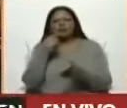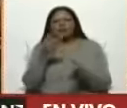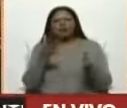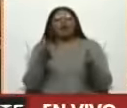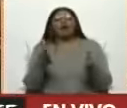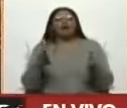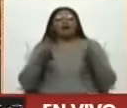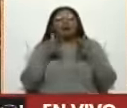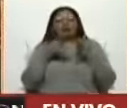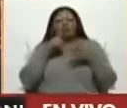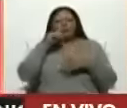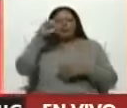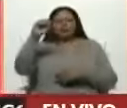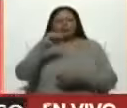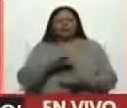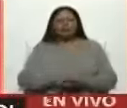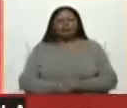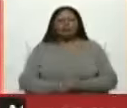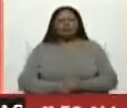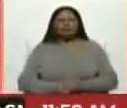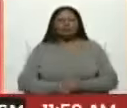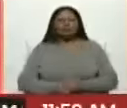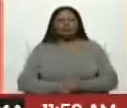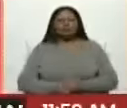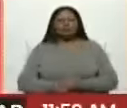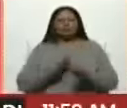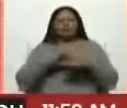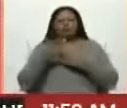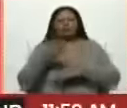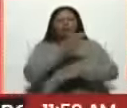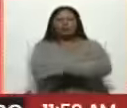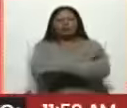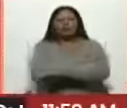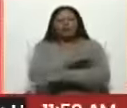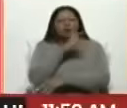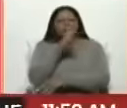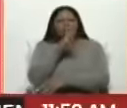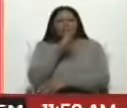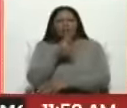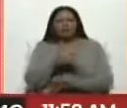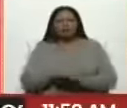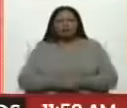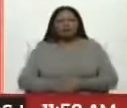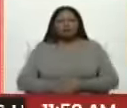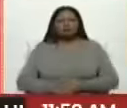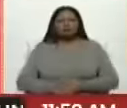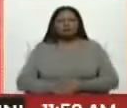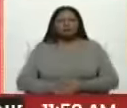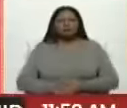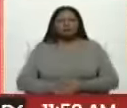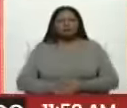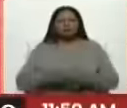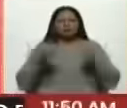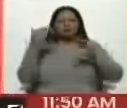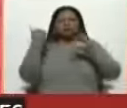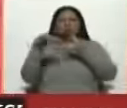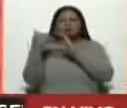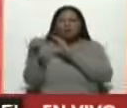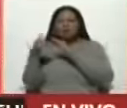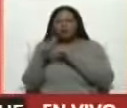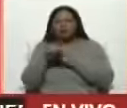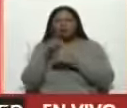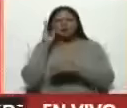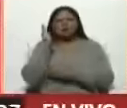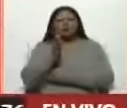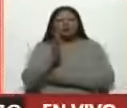Maduro. ¿Por qué? Porque la derecha es perversa. La derecha comienza a mandarle mensajes a la gente para